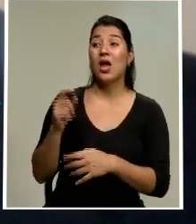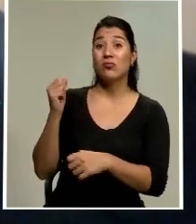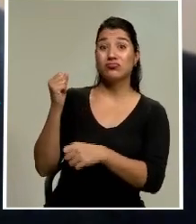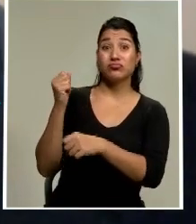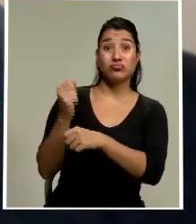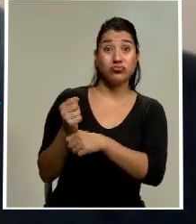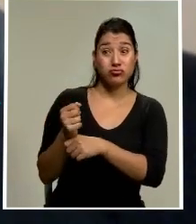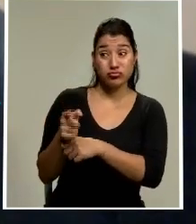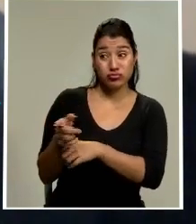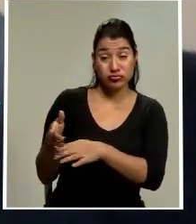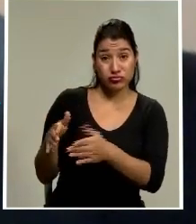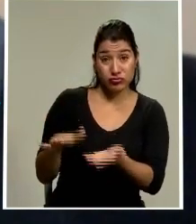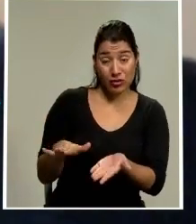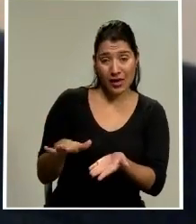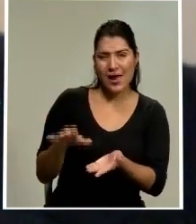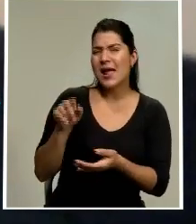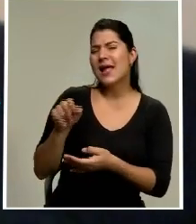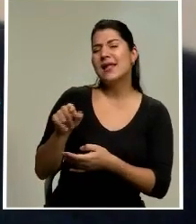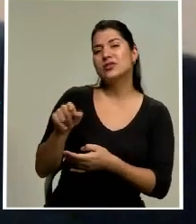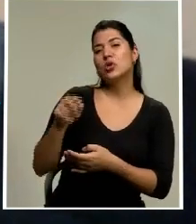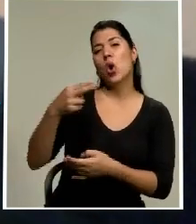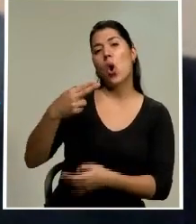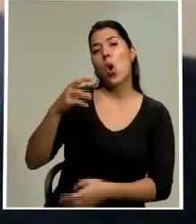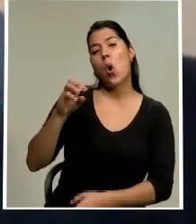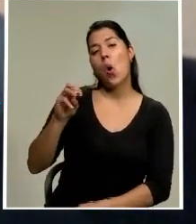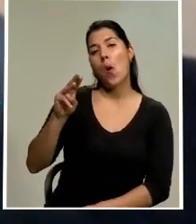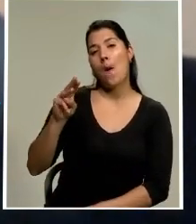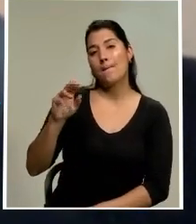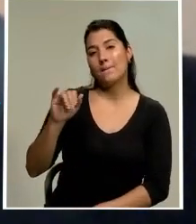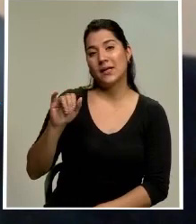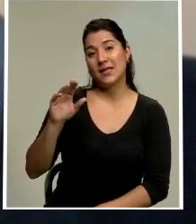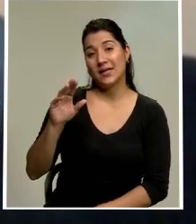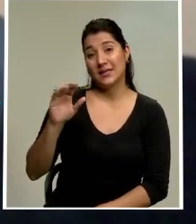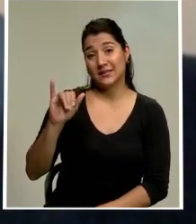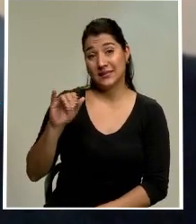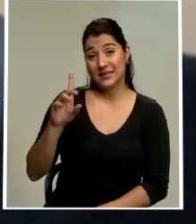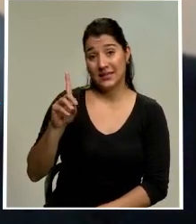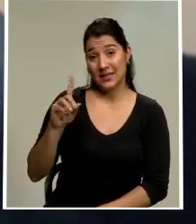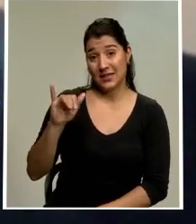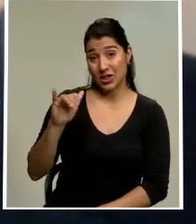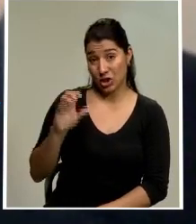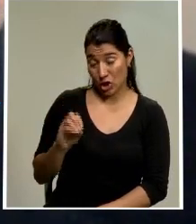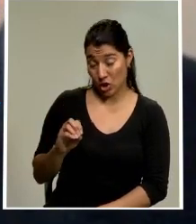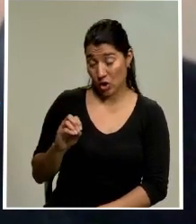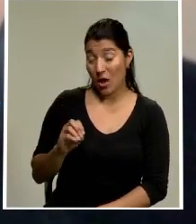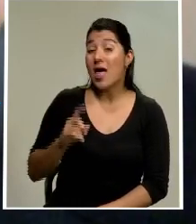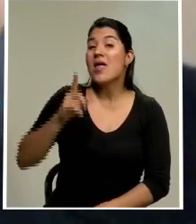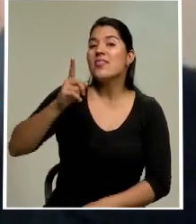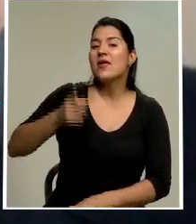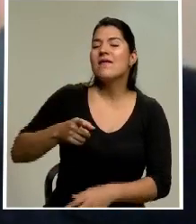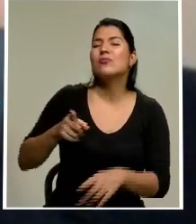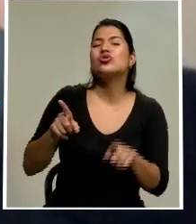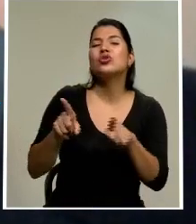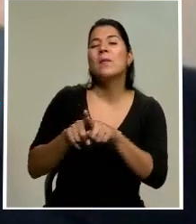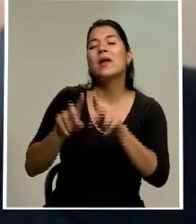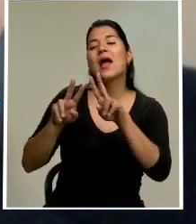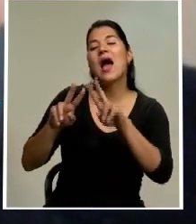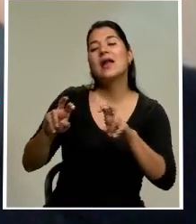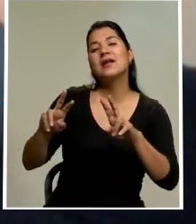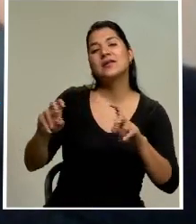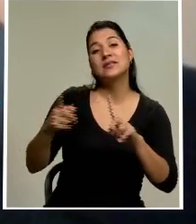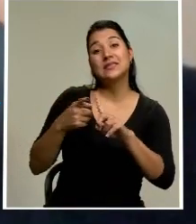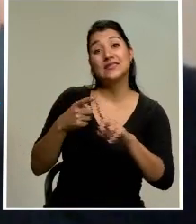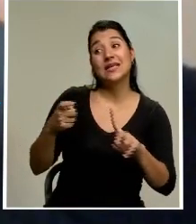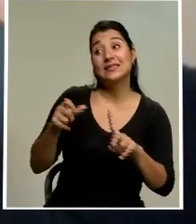que también verlo a través de otro cuadro más amplio de los delitos